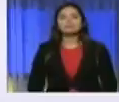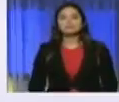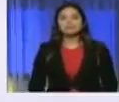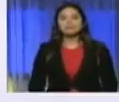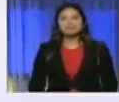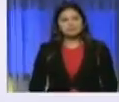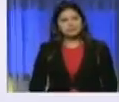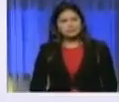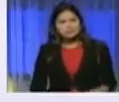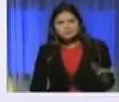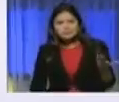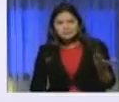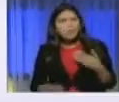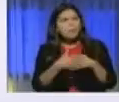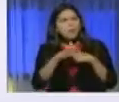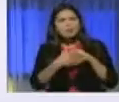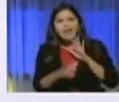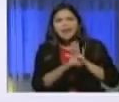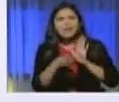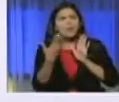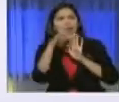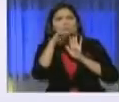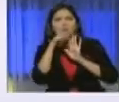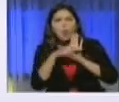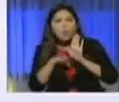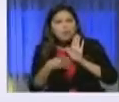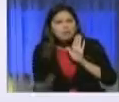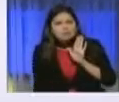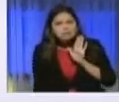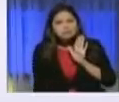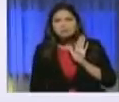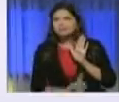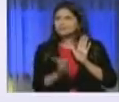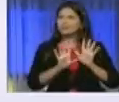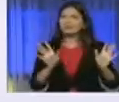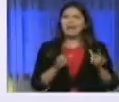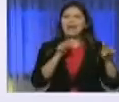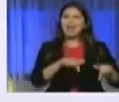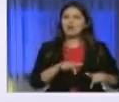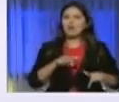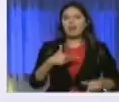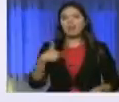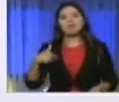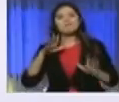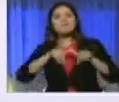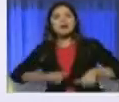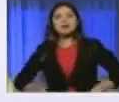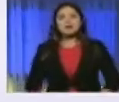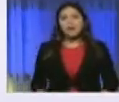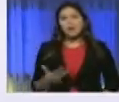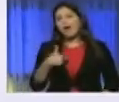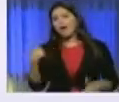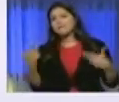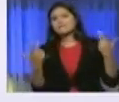¿En base a qué ley? ¿A qué regla? No, el ladronaje desatado, pues. El bandidaje